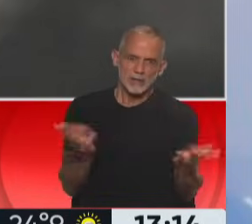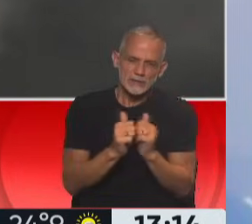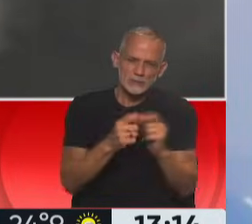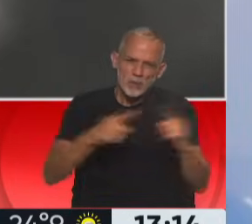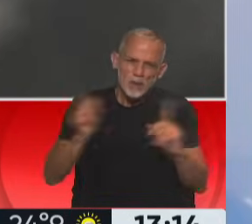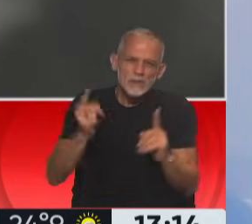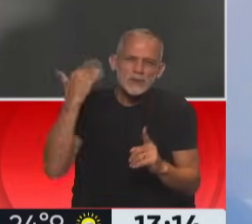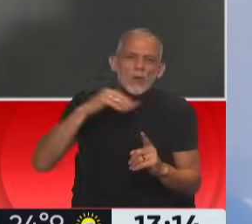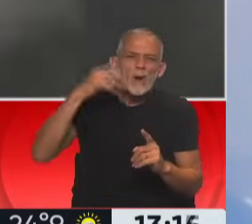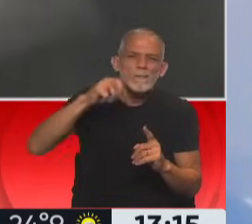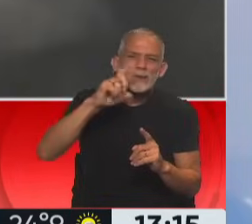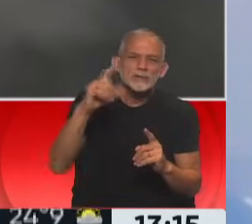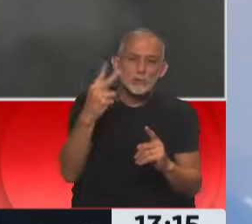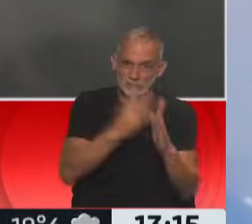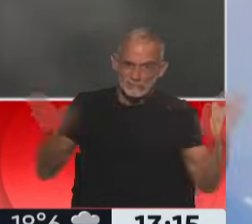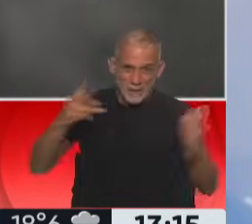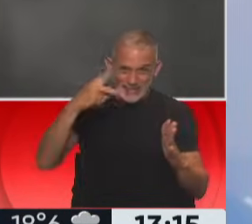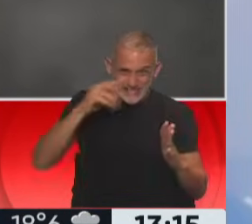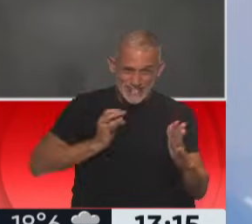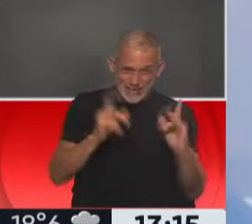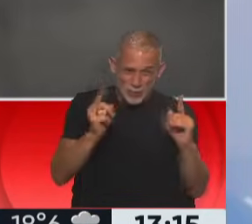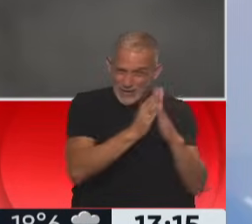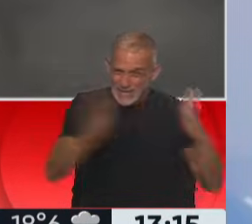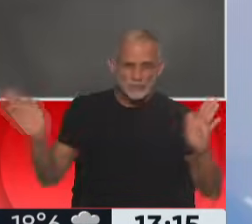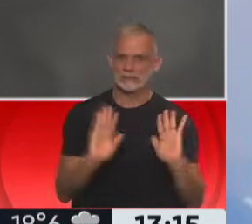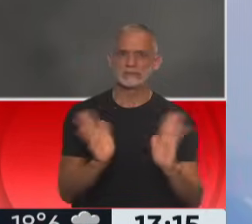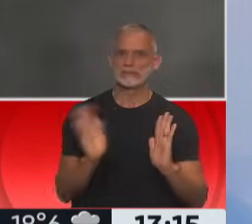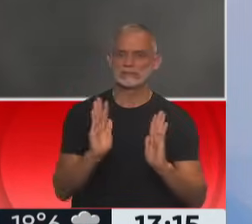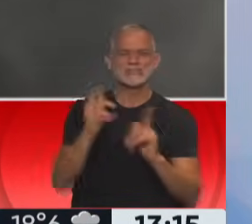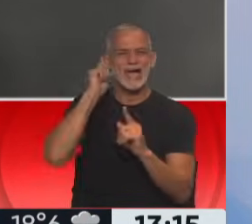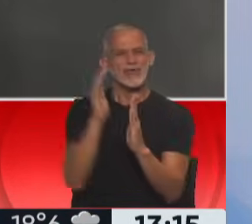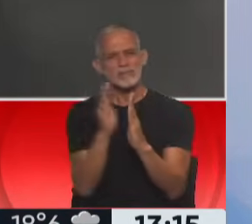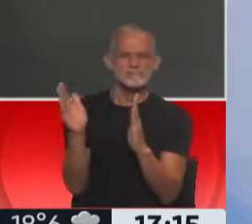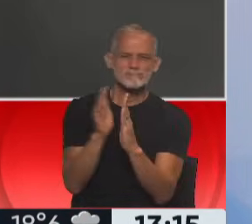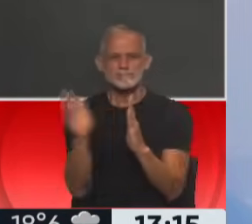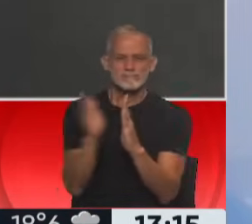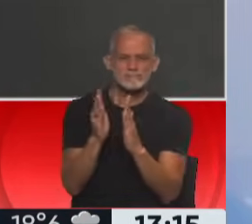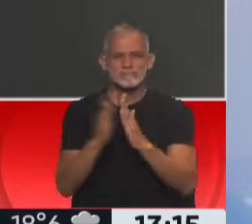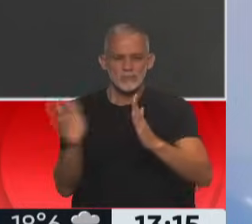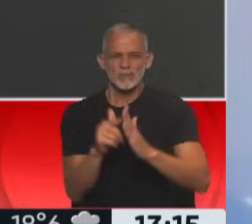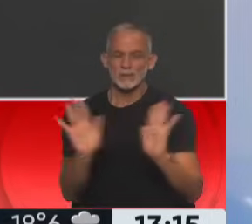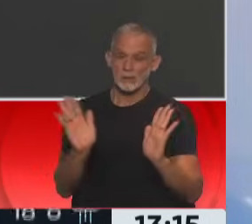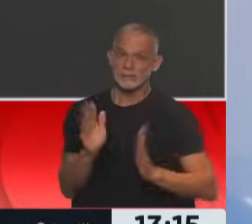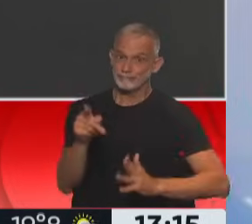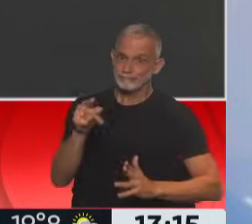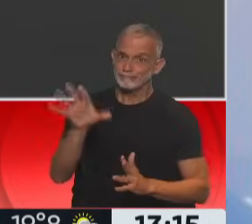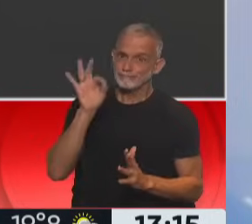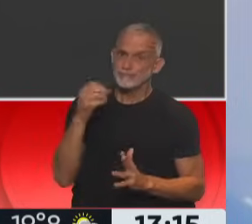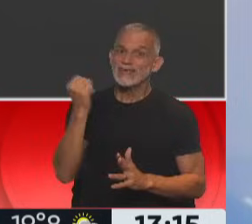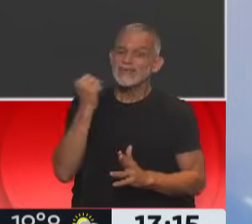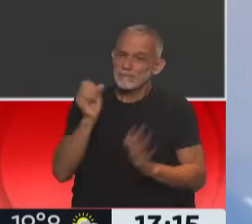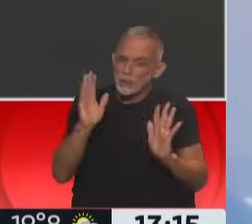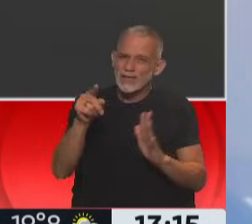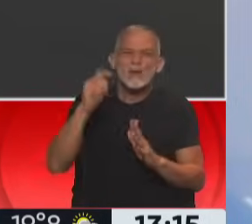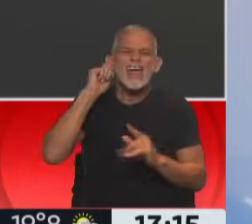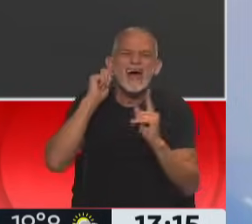como la de Juan Pablo II, tener 27 años, un mismo jefe de la Iglesia Católica. Por eso, aunque te parezca mentira, este dato se tiene en